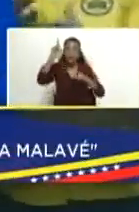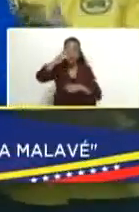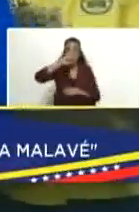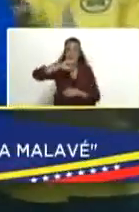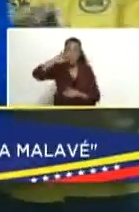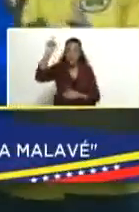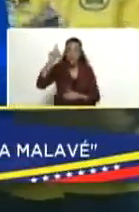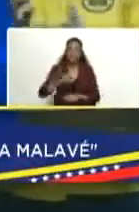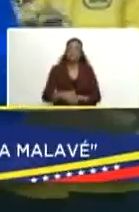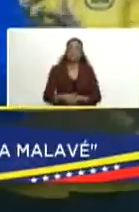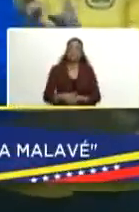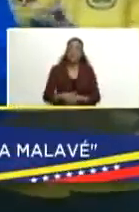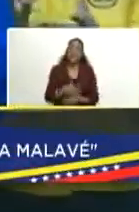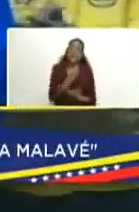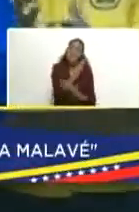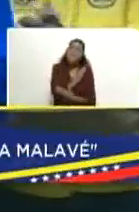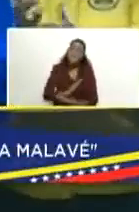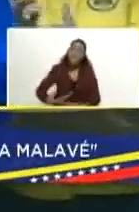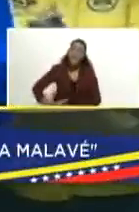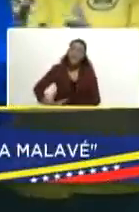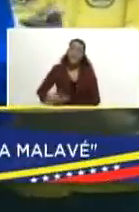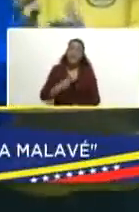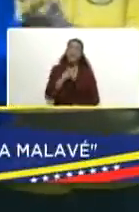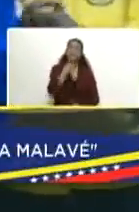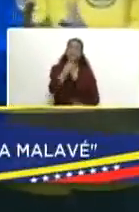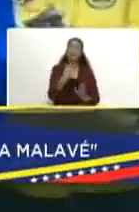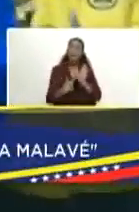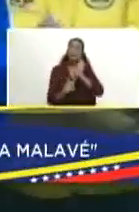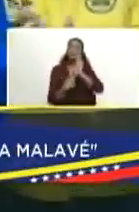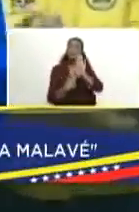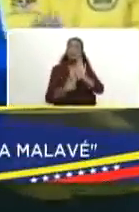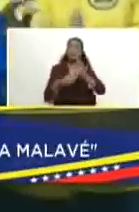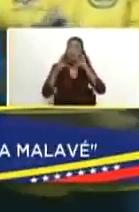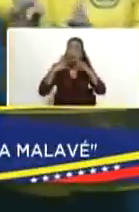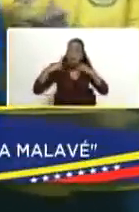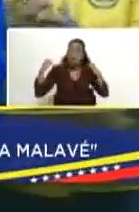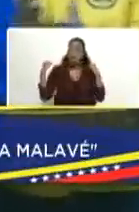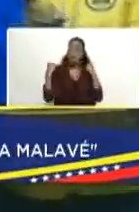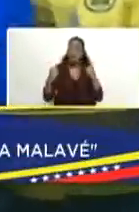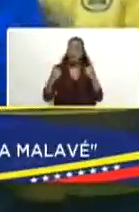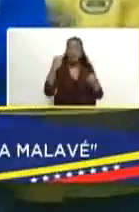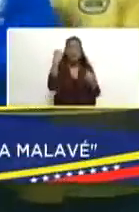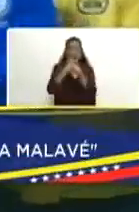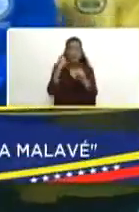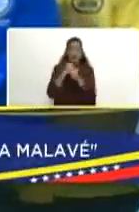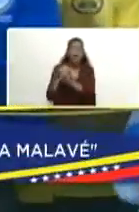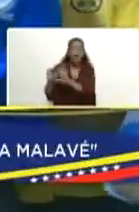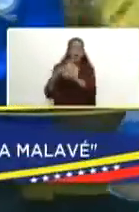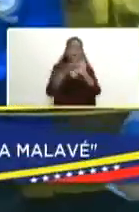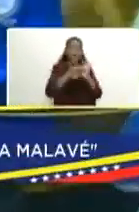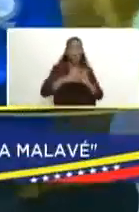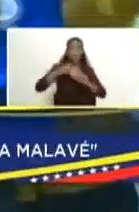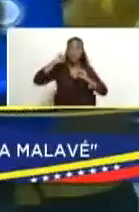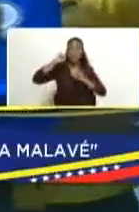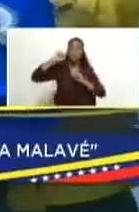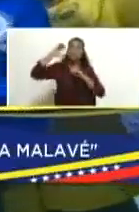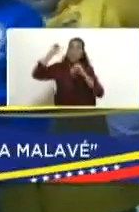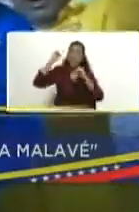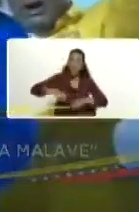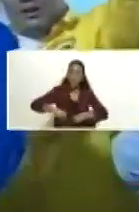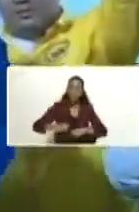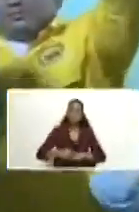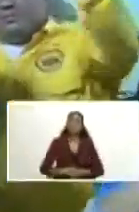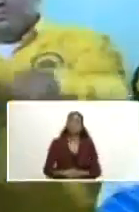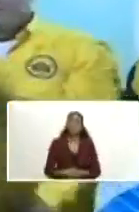10º aniversario. Presidente, a viva voz le decimos desde acá: trabajo en equipo, victoria